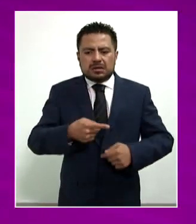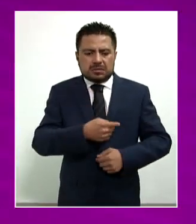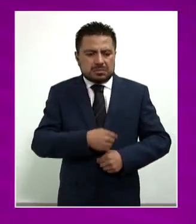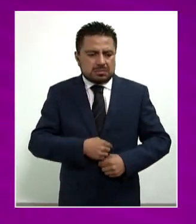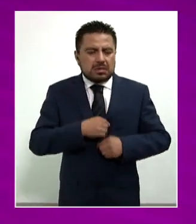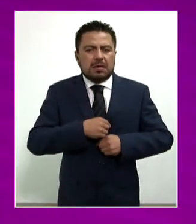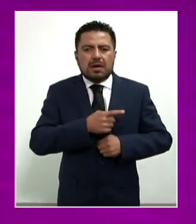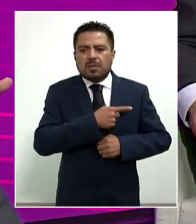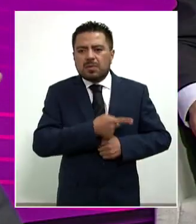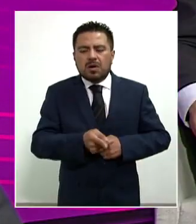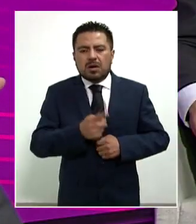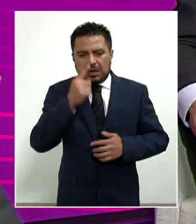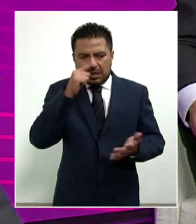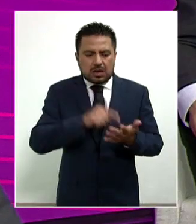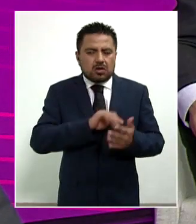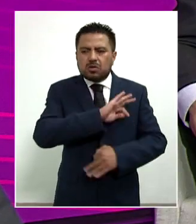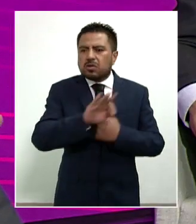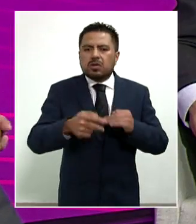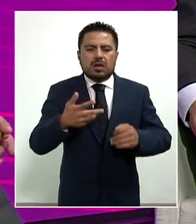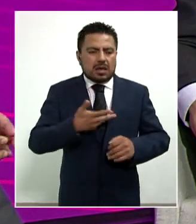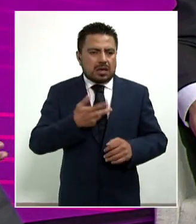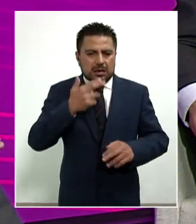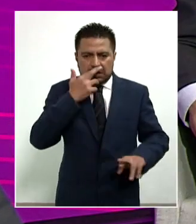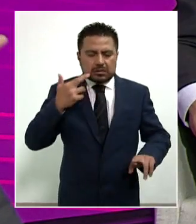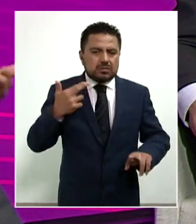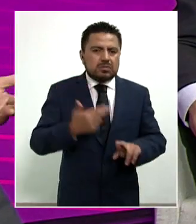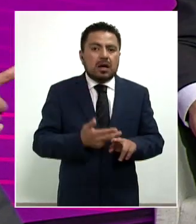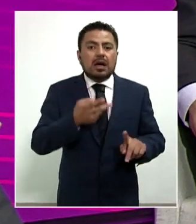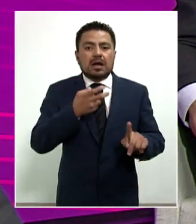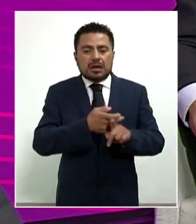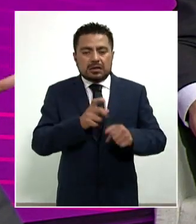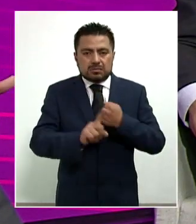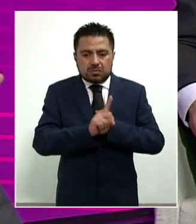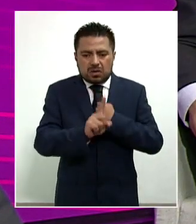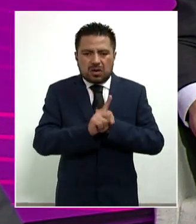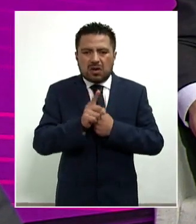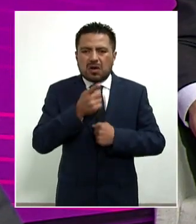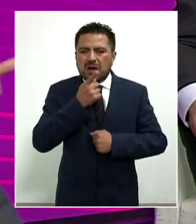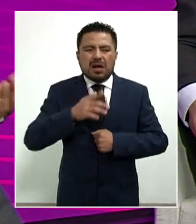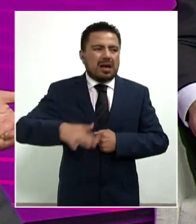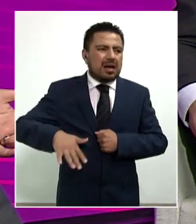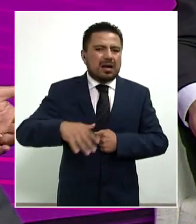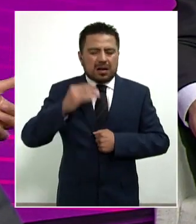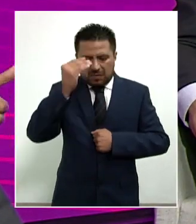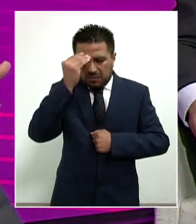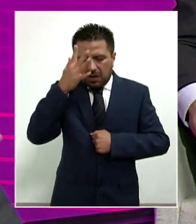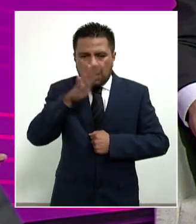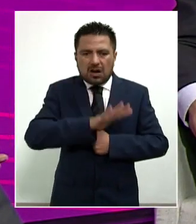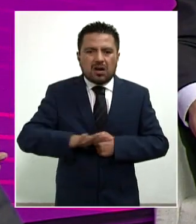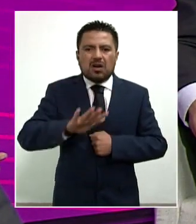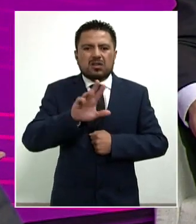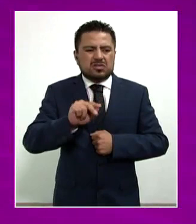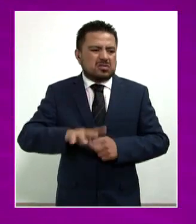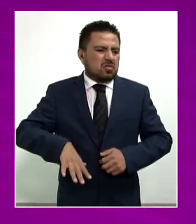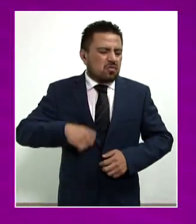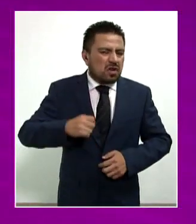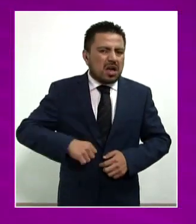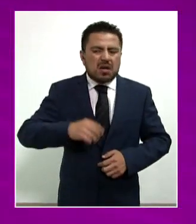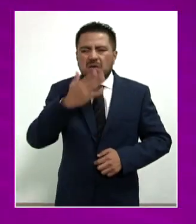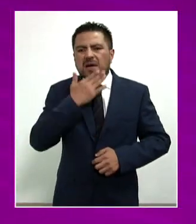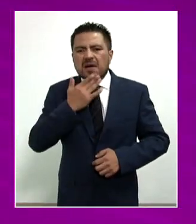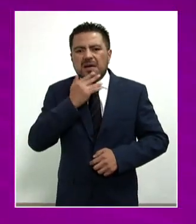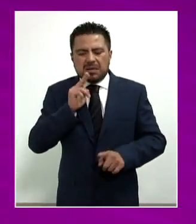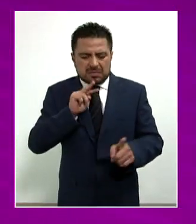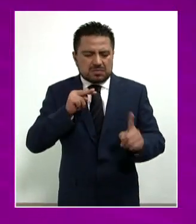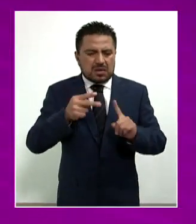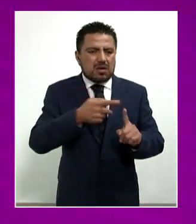pobreza, creo que todos tenemos responsabilidad. Este prejuicio, como decía antes, de que son flojos, de que no se esfuerzan, de